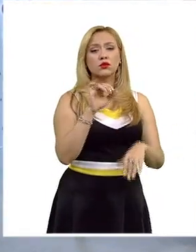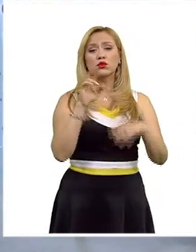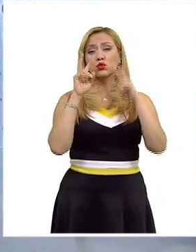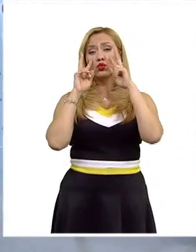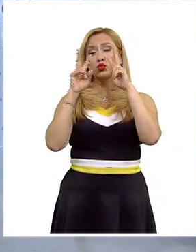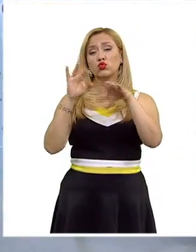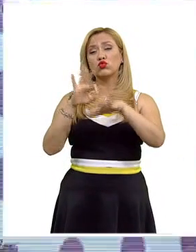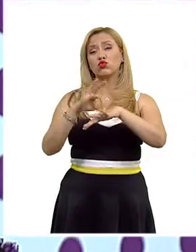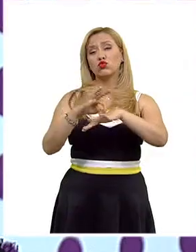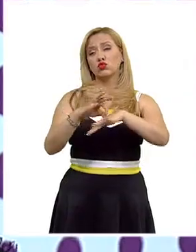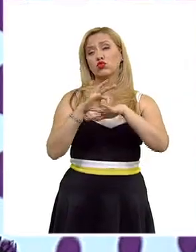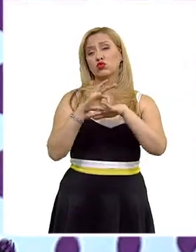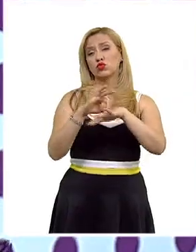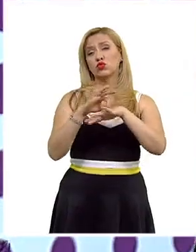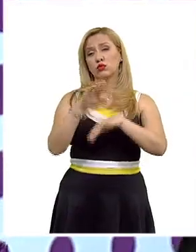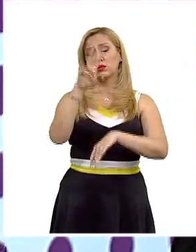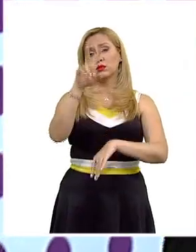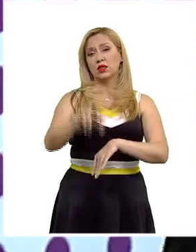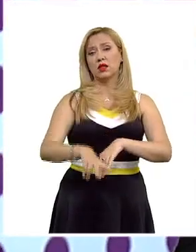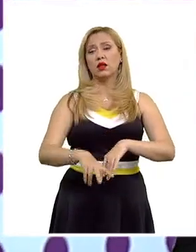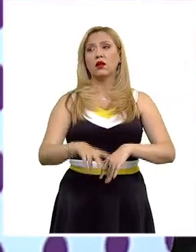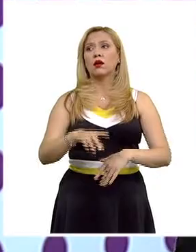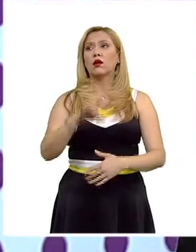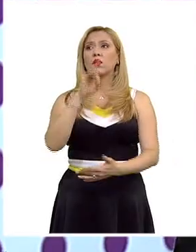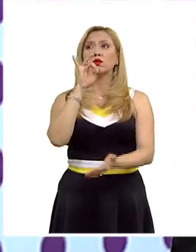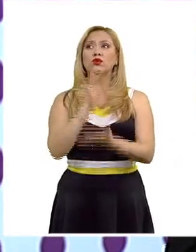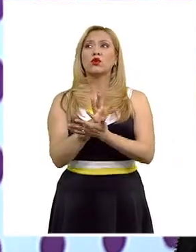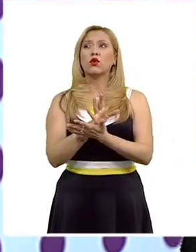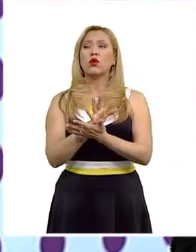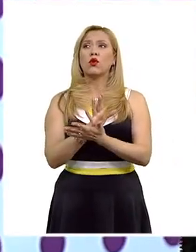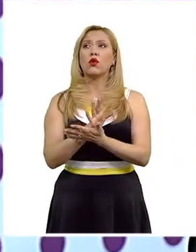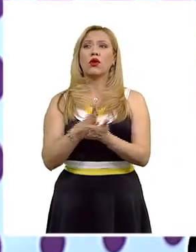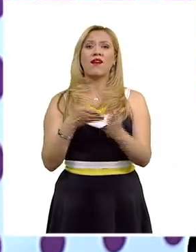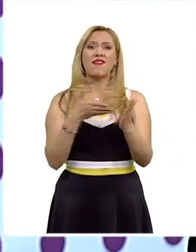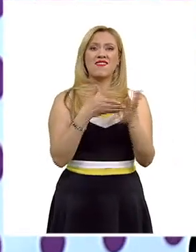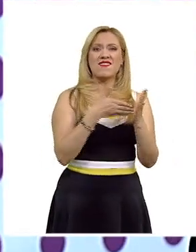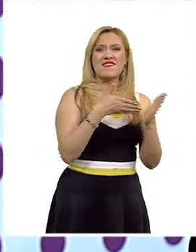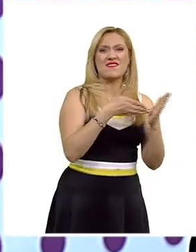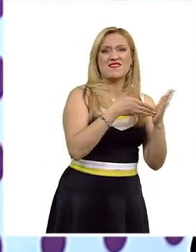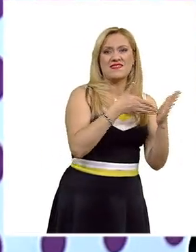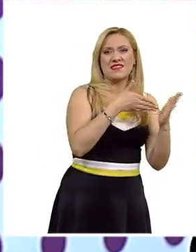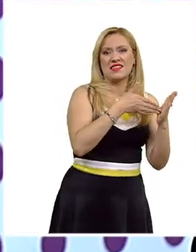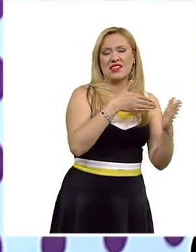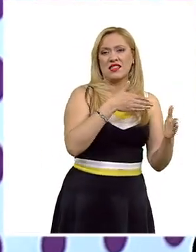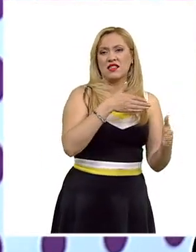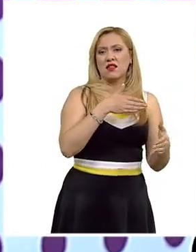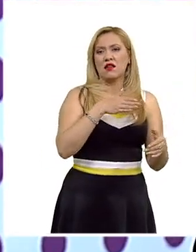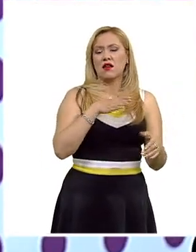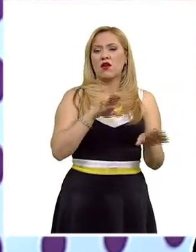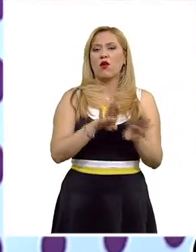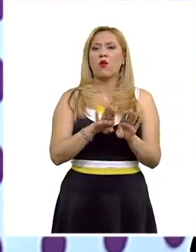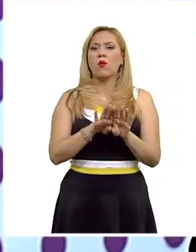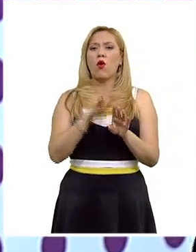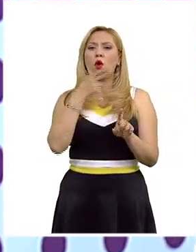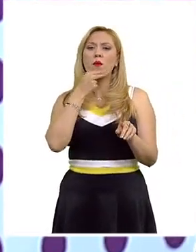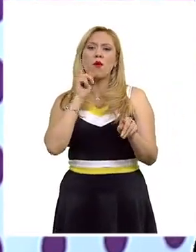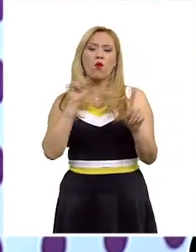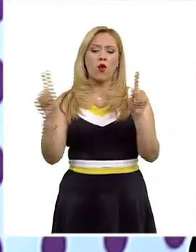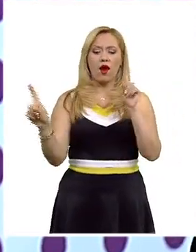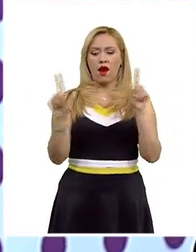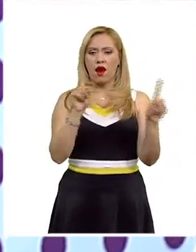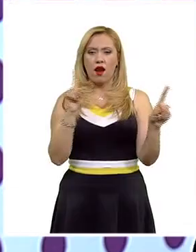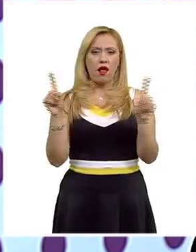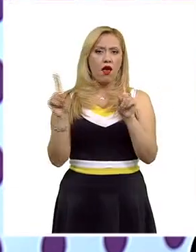Me Too ha dado cuenta de todo ello, no solamente del acoso, digamos, que está estructurado en términos de relaciones de género